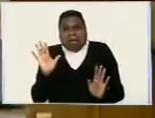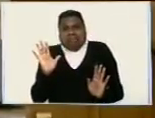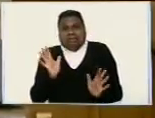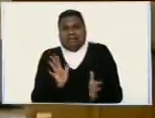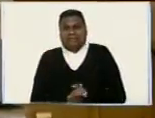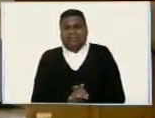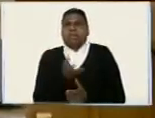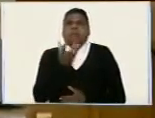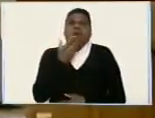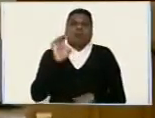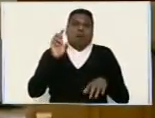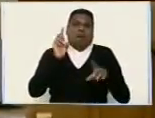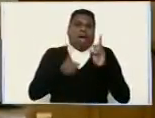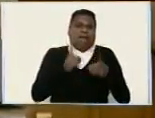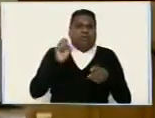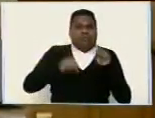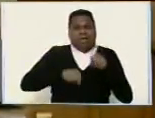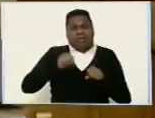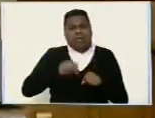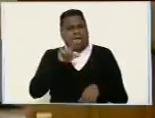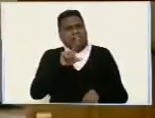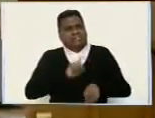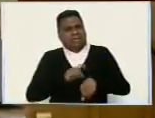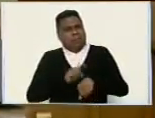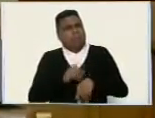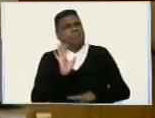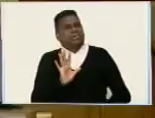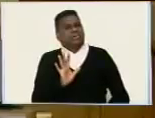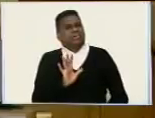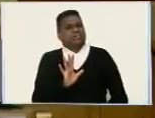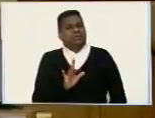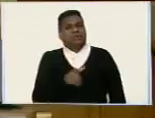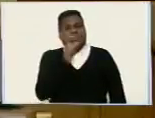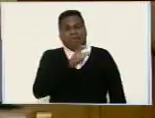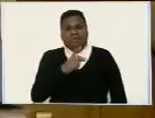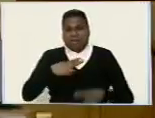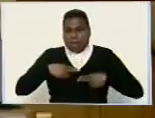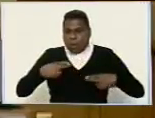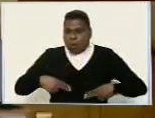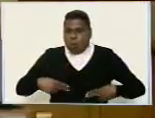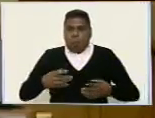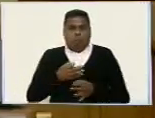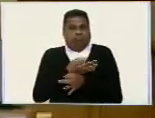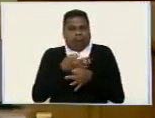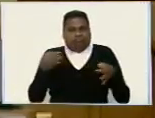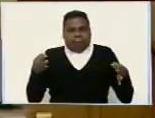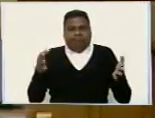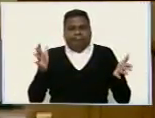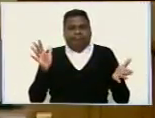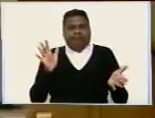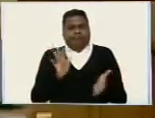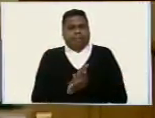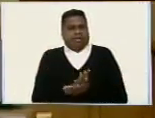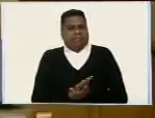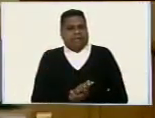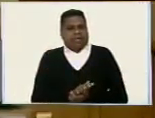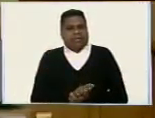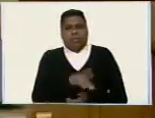alguna duda, me convencí en ese momento de la extraordinaria calidad humana y de la nobleza y de la capacidad del